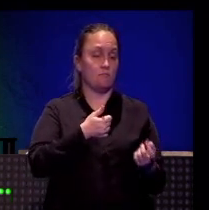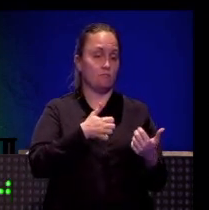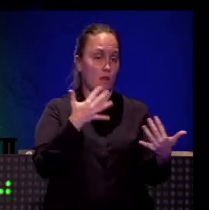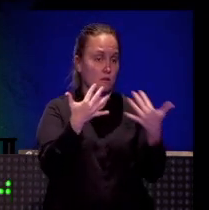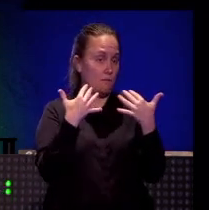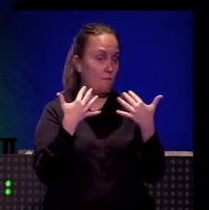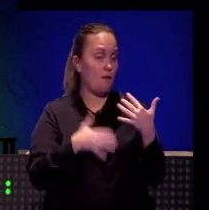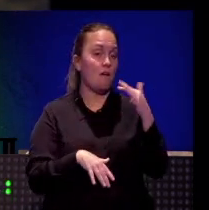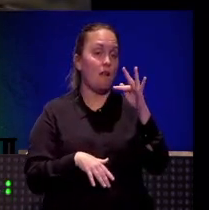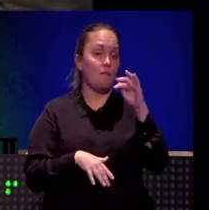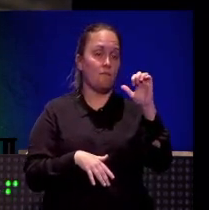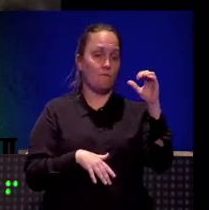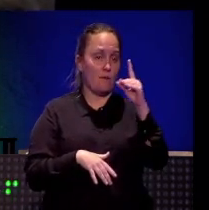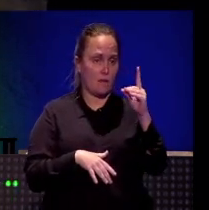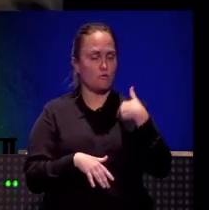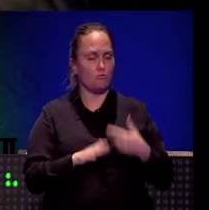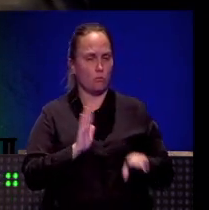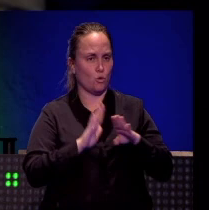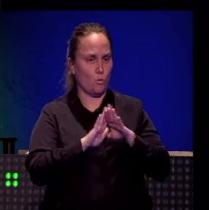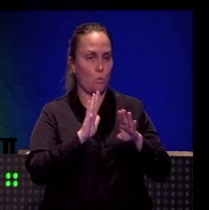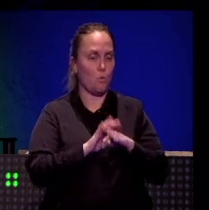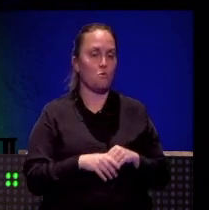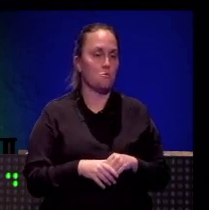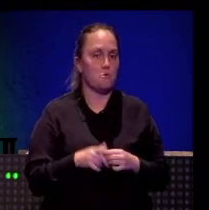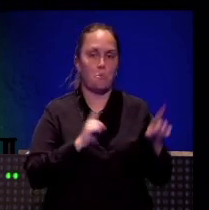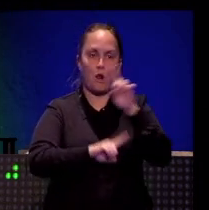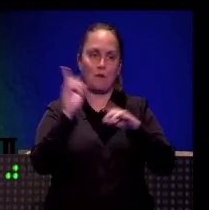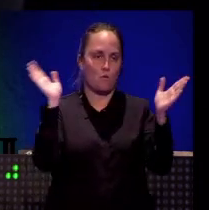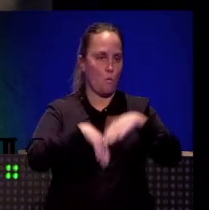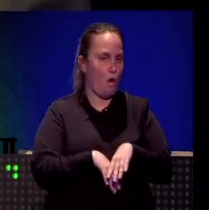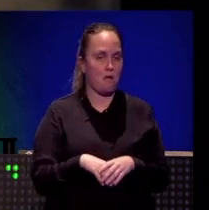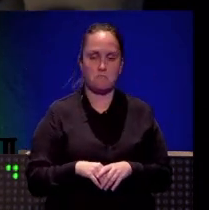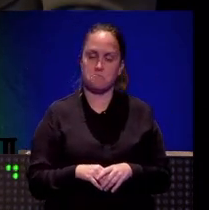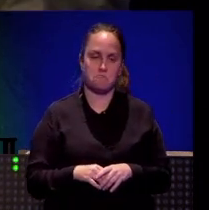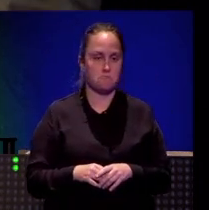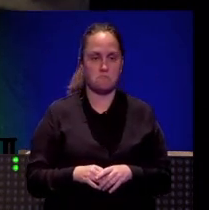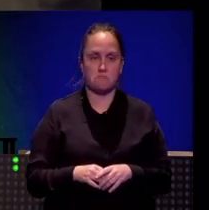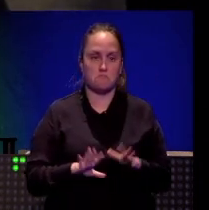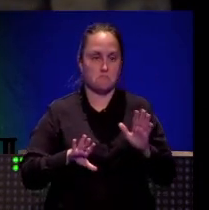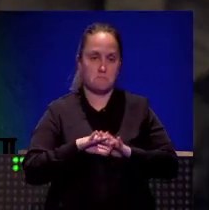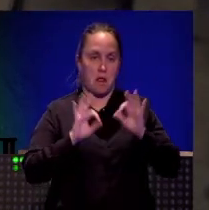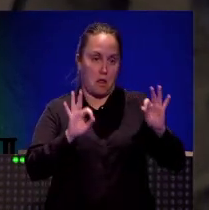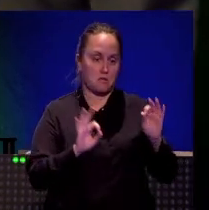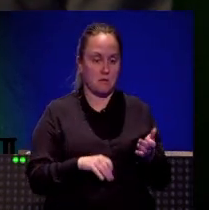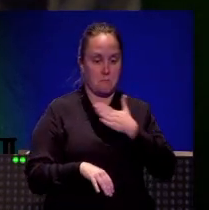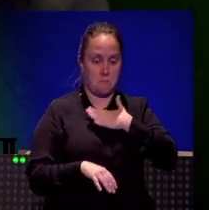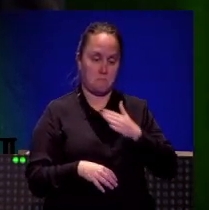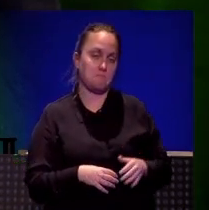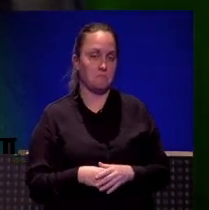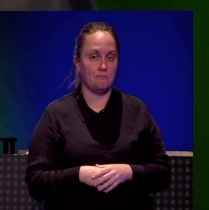pero si lo mantengo yo por lo cual ningún tipo de problema el dinero que nos ahorramos para otro iphone